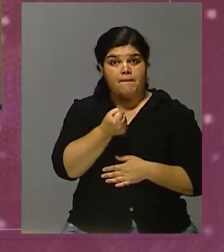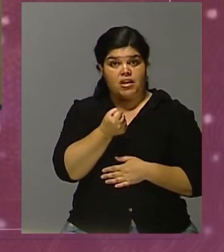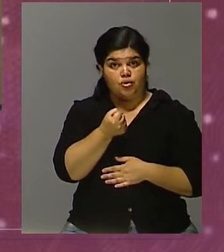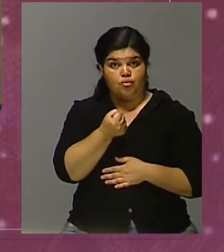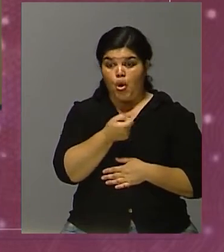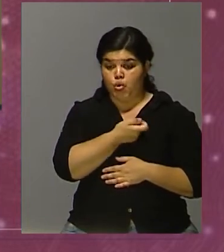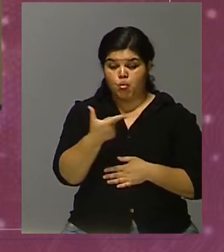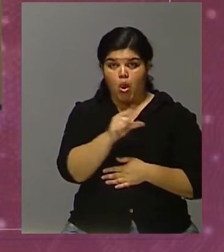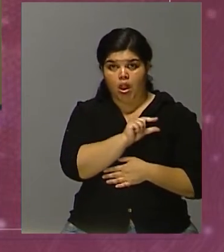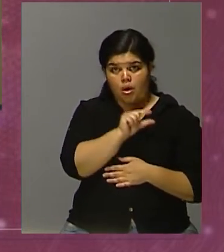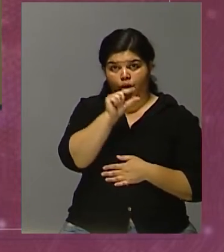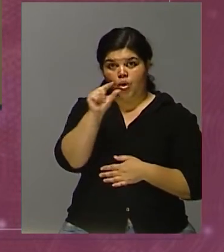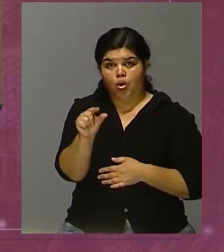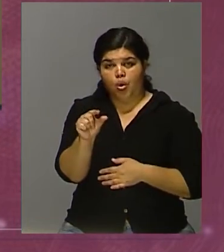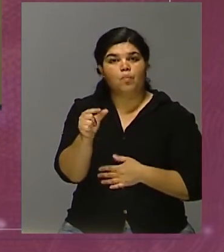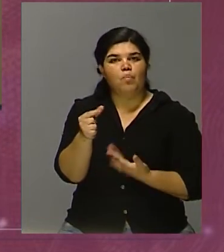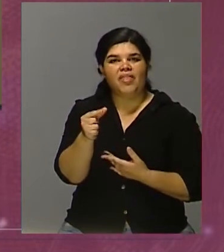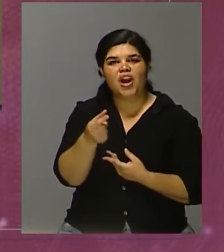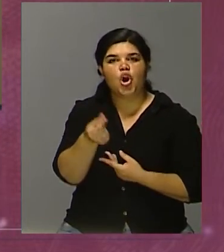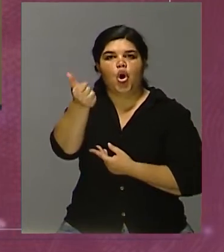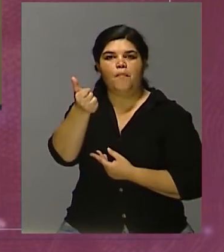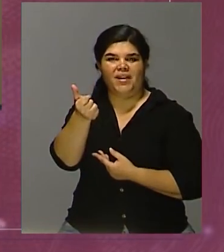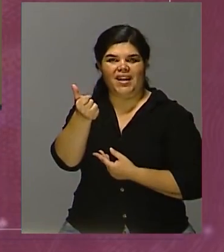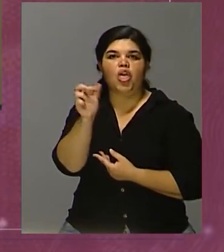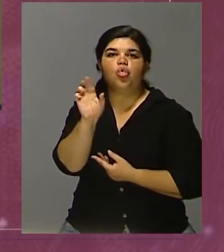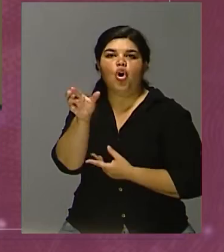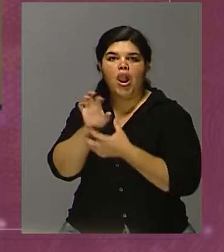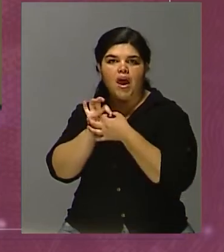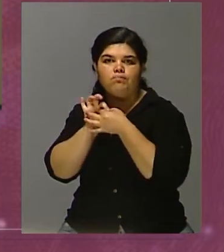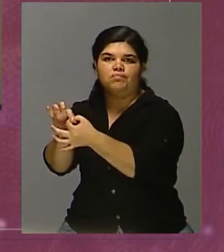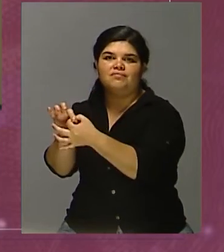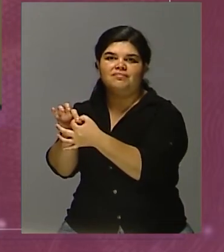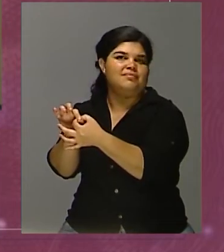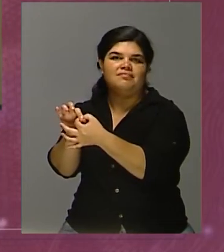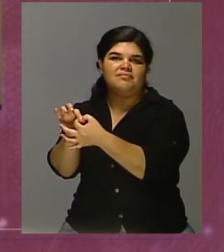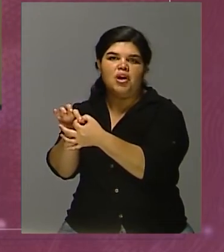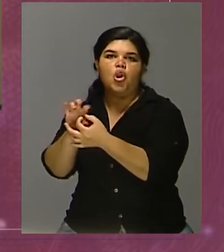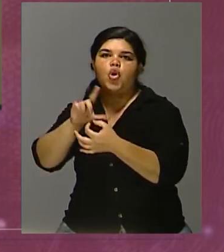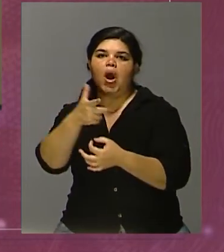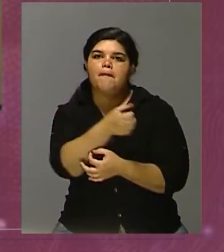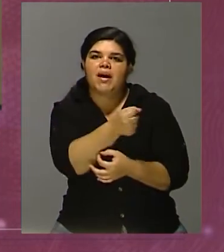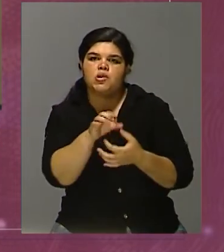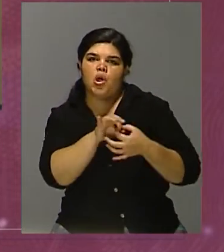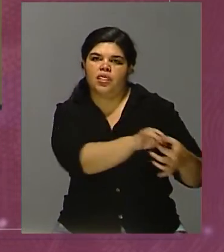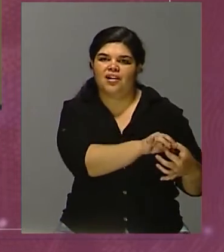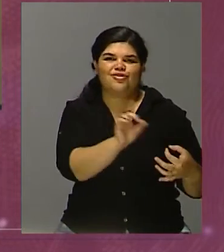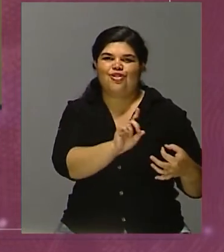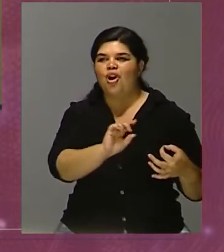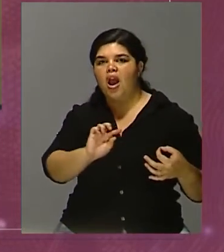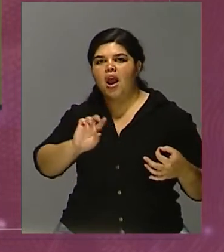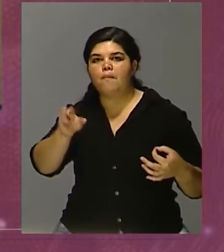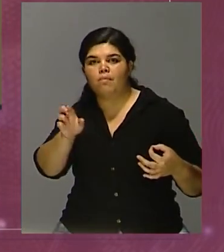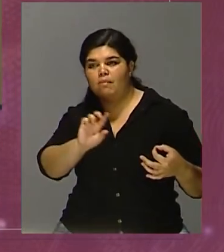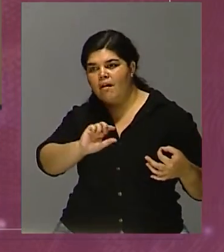salario, podemos comprar instrumentos que desde el momento en que lo compramos quedan atados a lo que suceda con el tipo de cambio con el